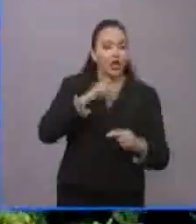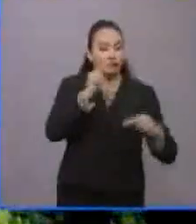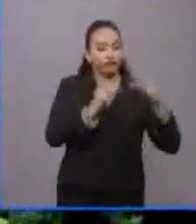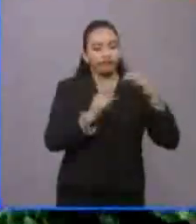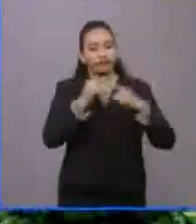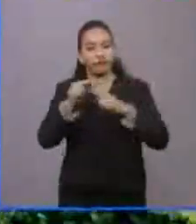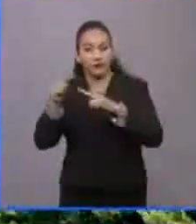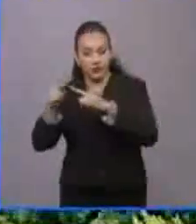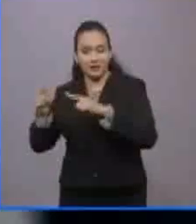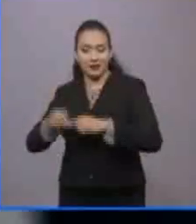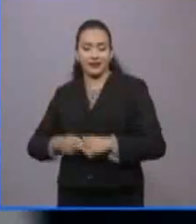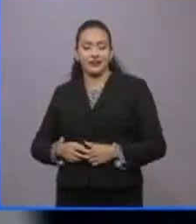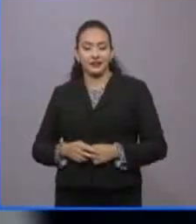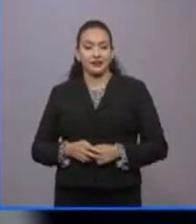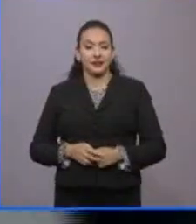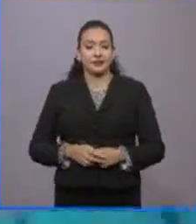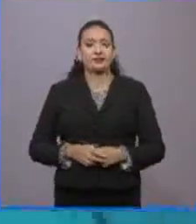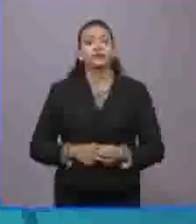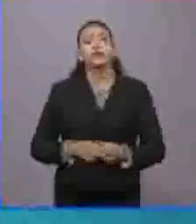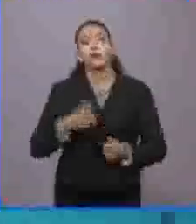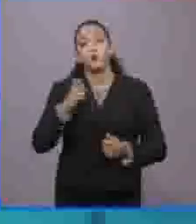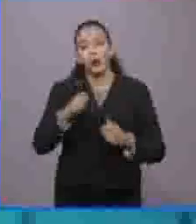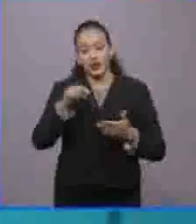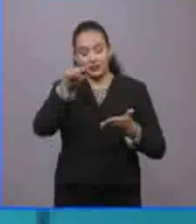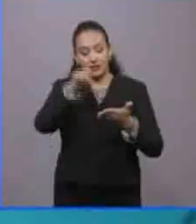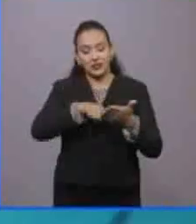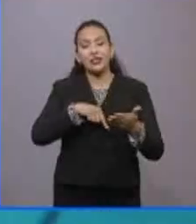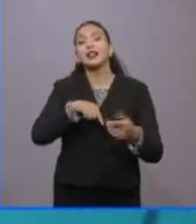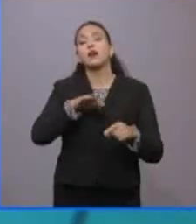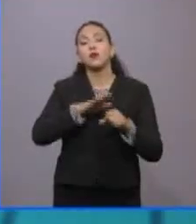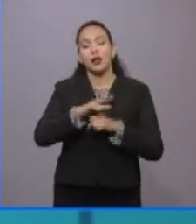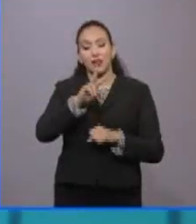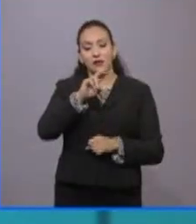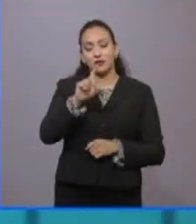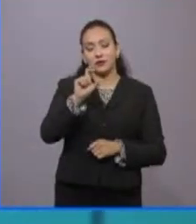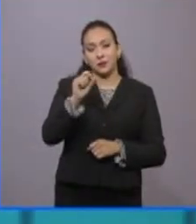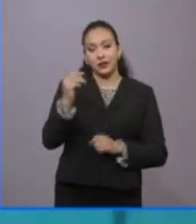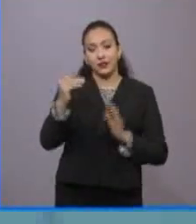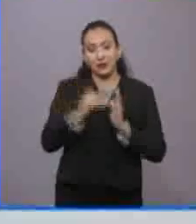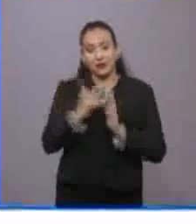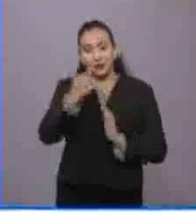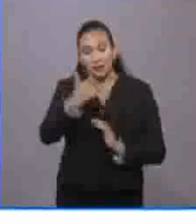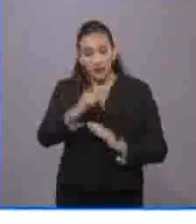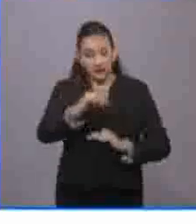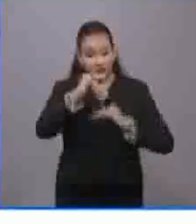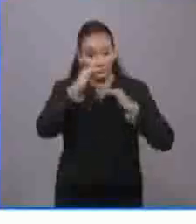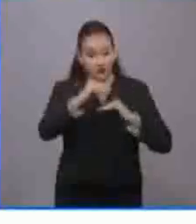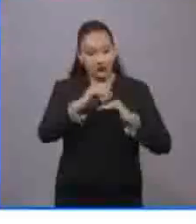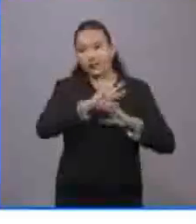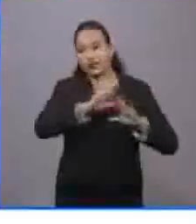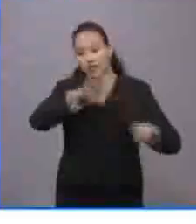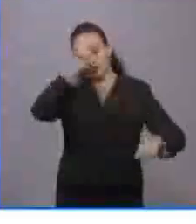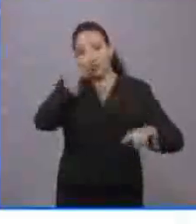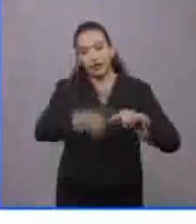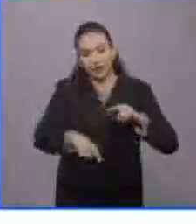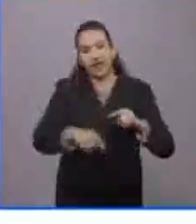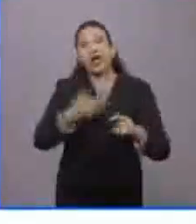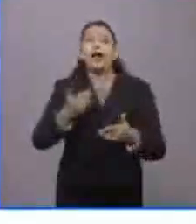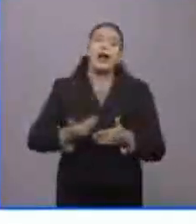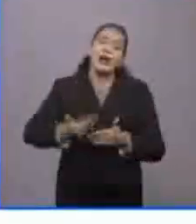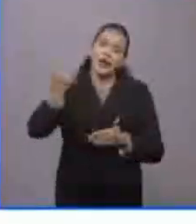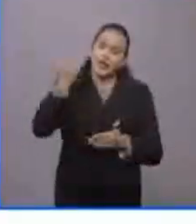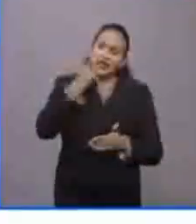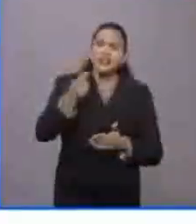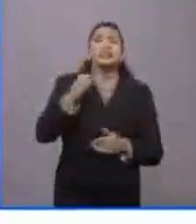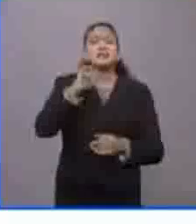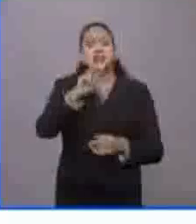el tipo de elección, con lo que se eliminó el tope fijo de 220,000 pesos que se había establecido para todas las personas